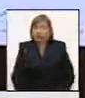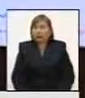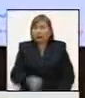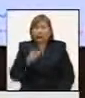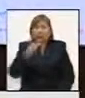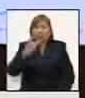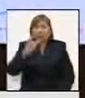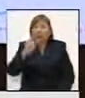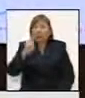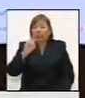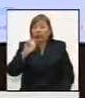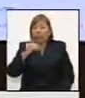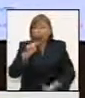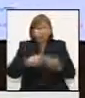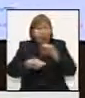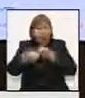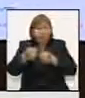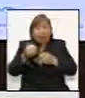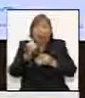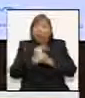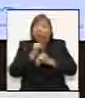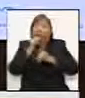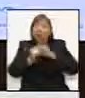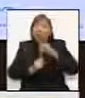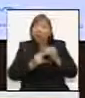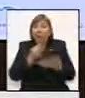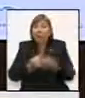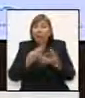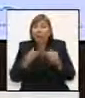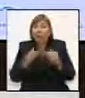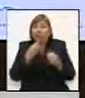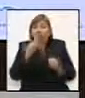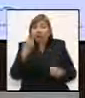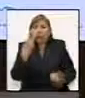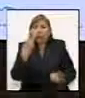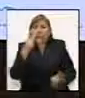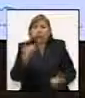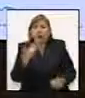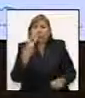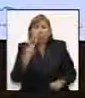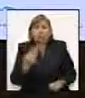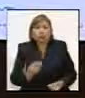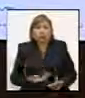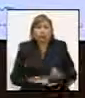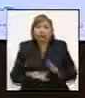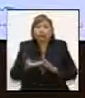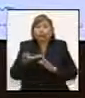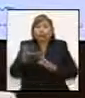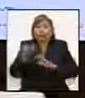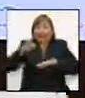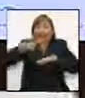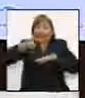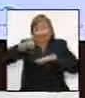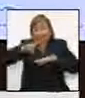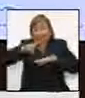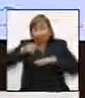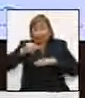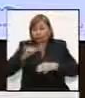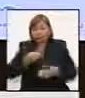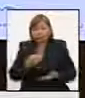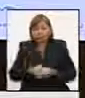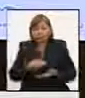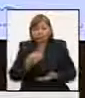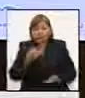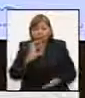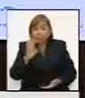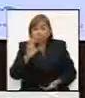litio en el mercado internacional, ¿no? Como desde el 2002 ha habido un incremento de este elemento,